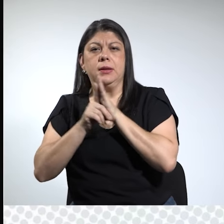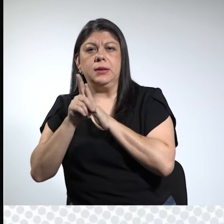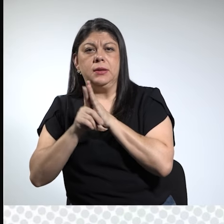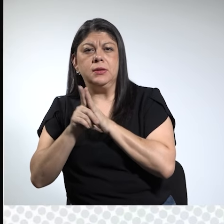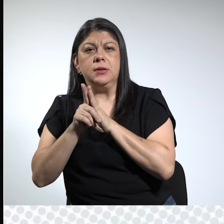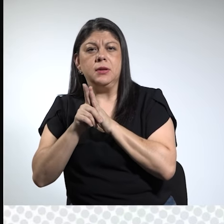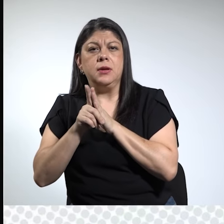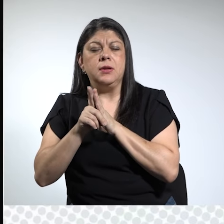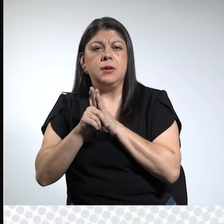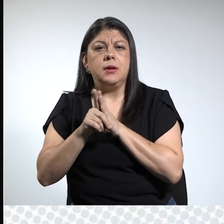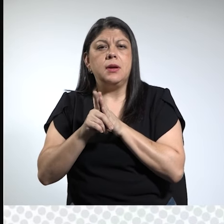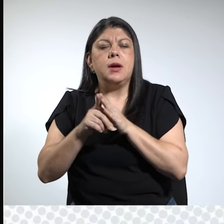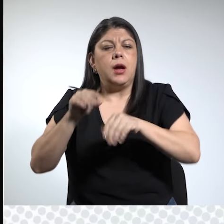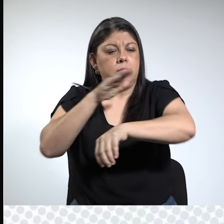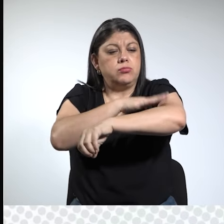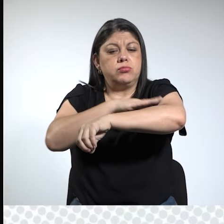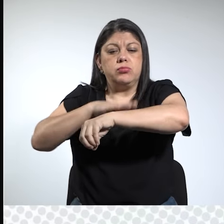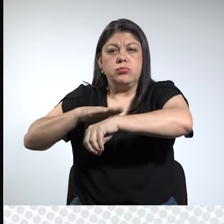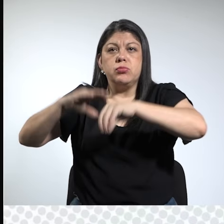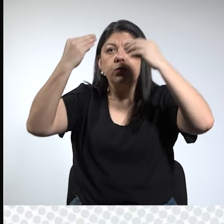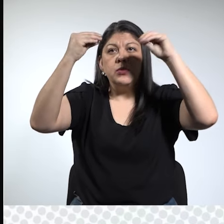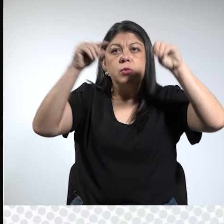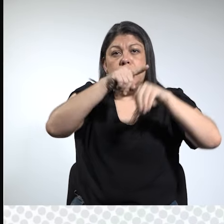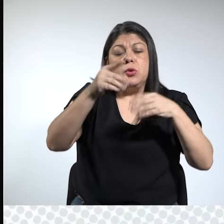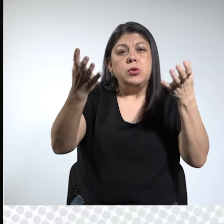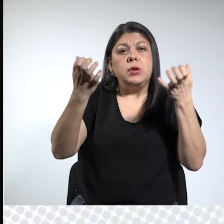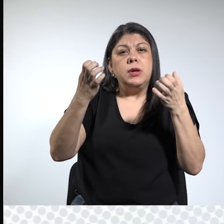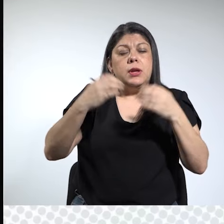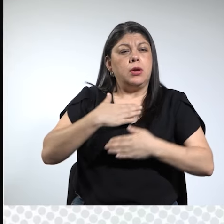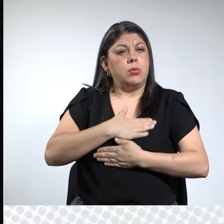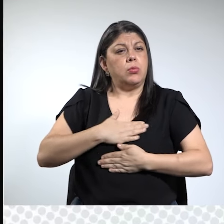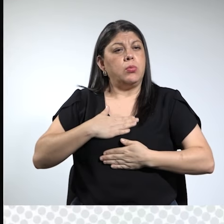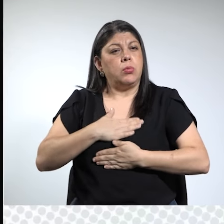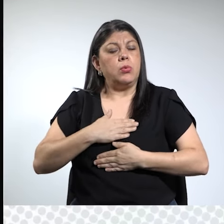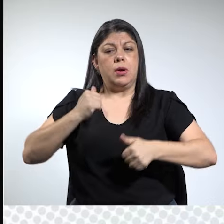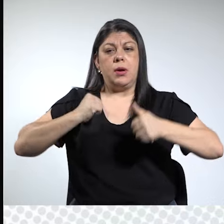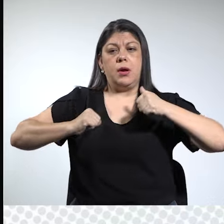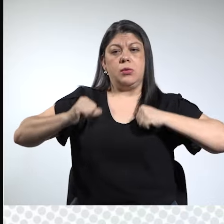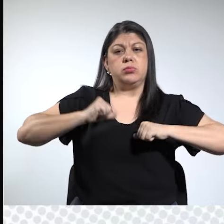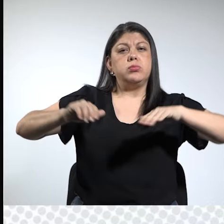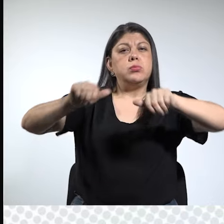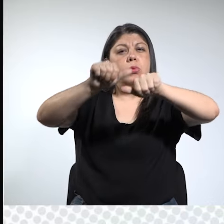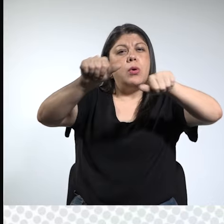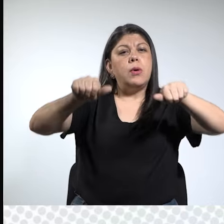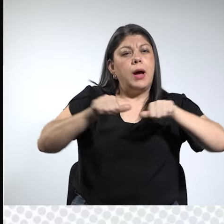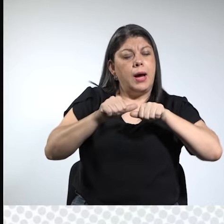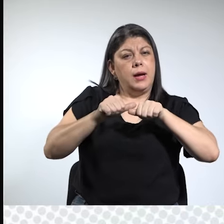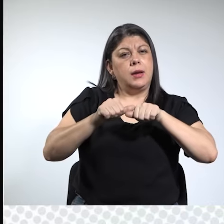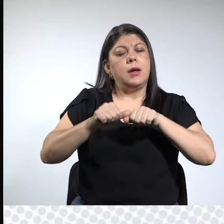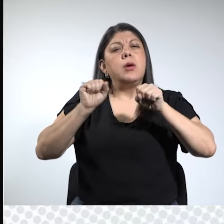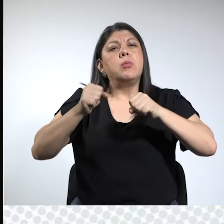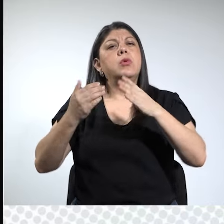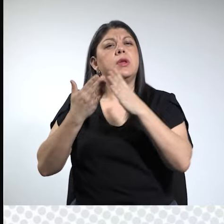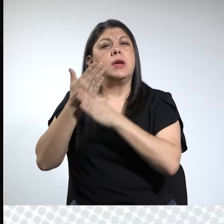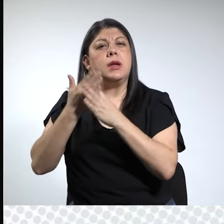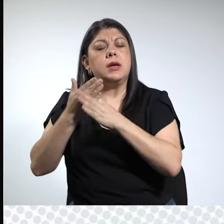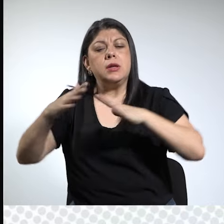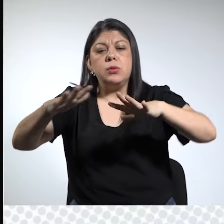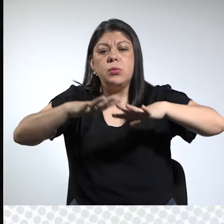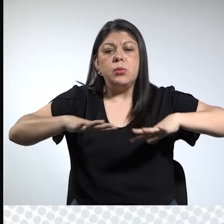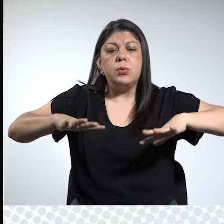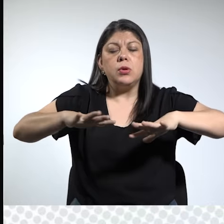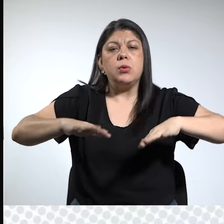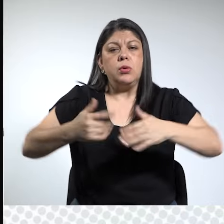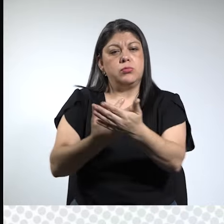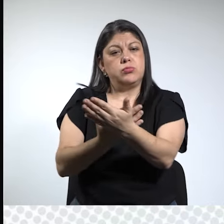desarrollarse, emprender si lo quieren hacer, explorar áreas artísticas, poder tener acceso a zonas